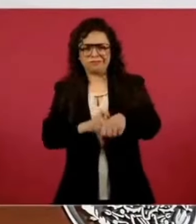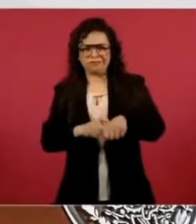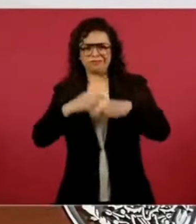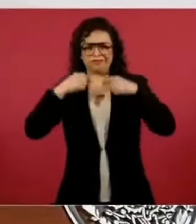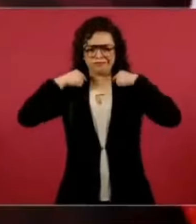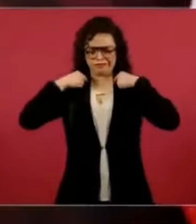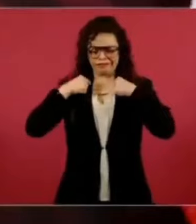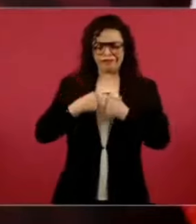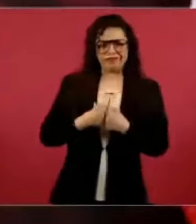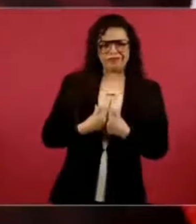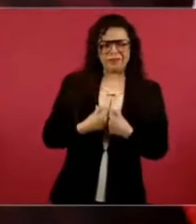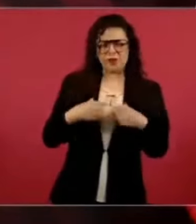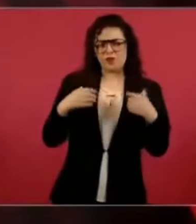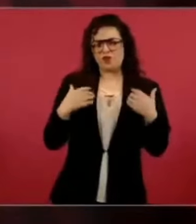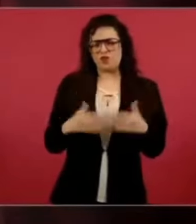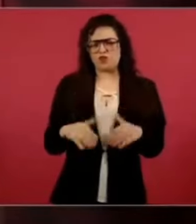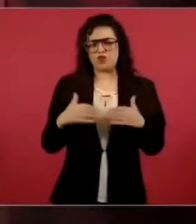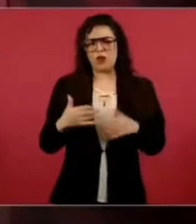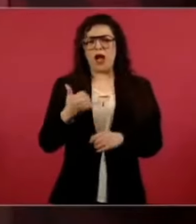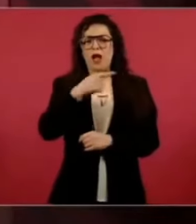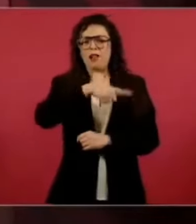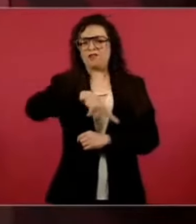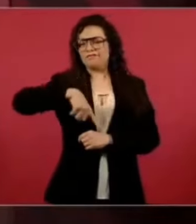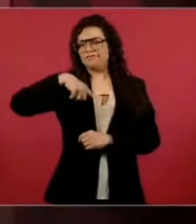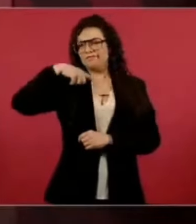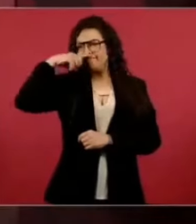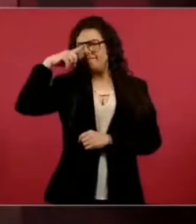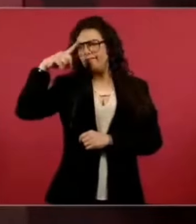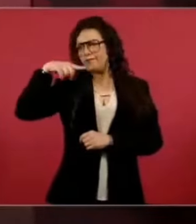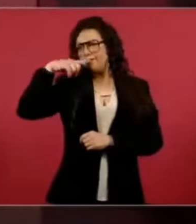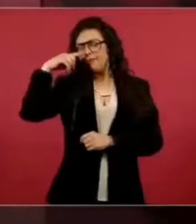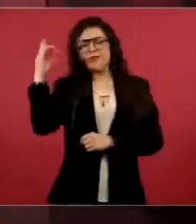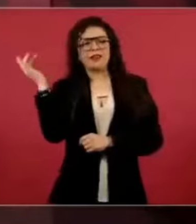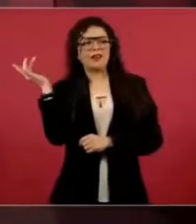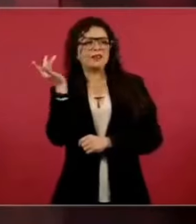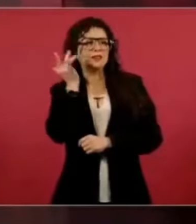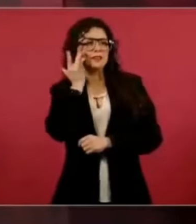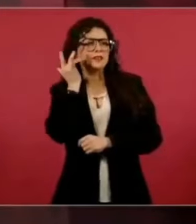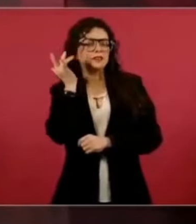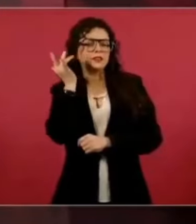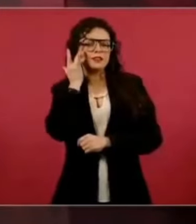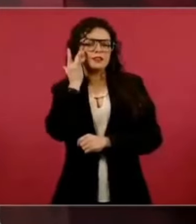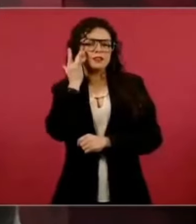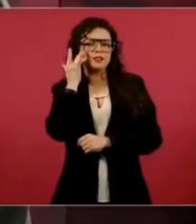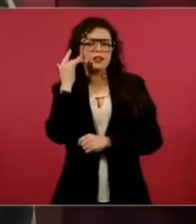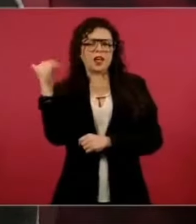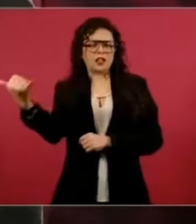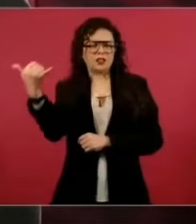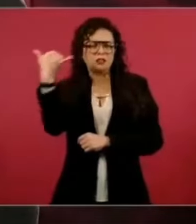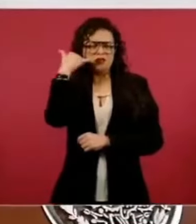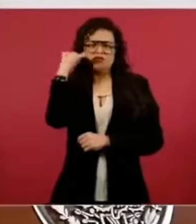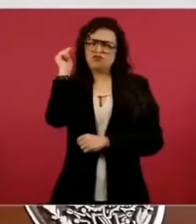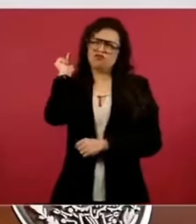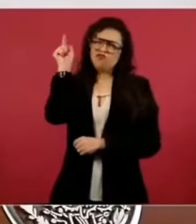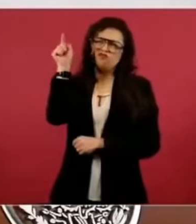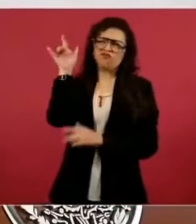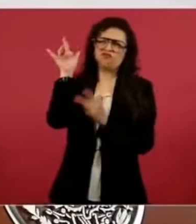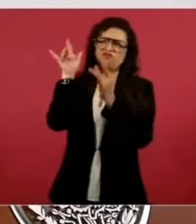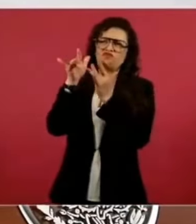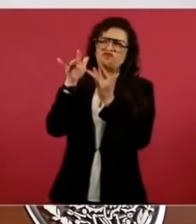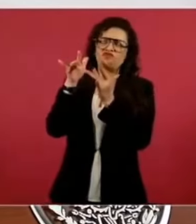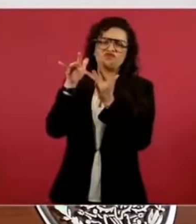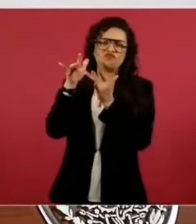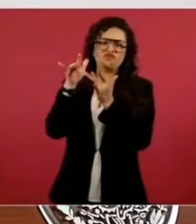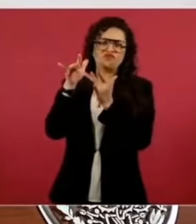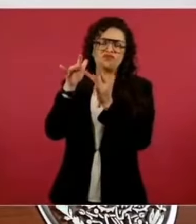los desplantes de prepotencia háblenle al general de mi